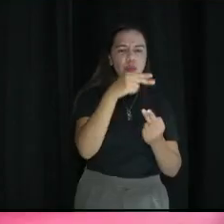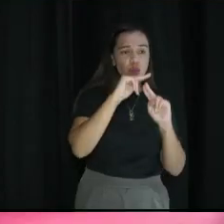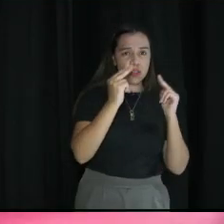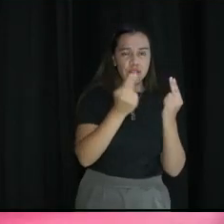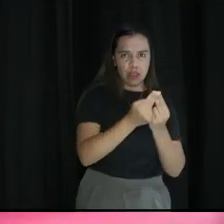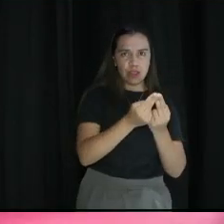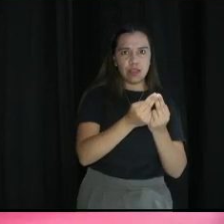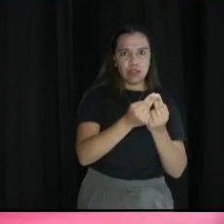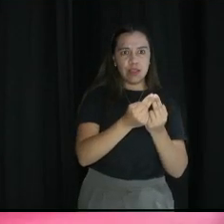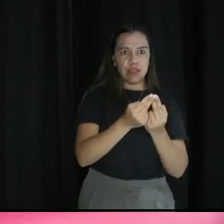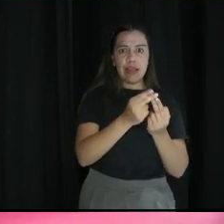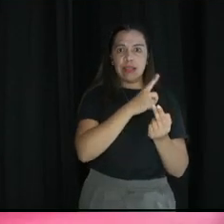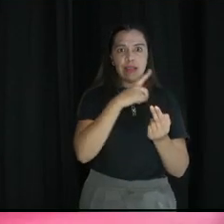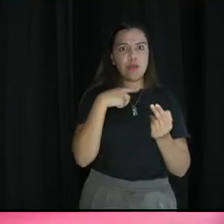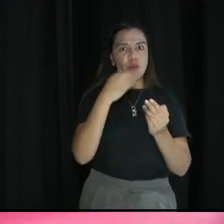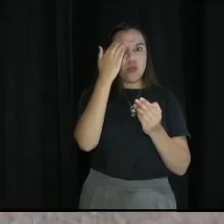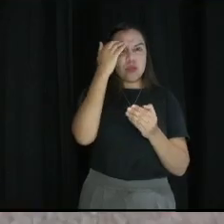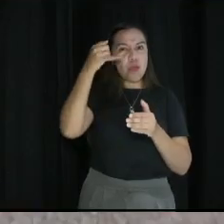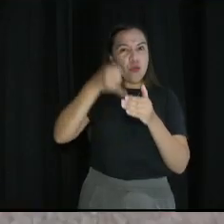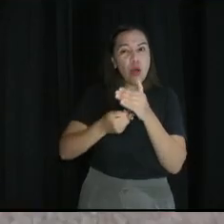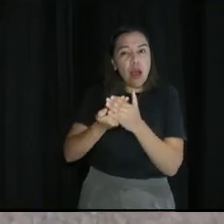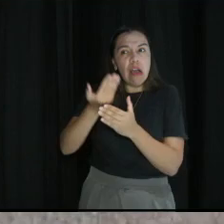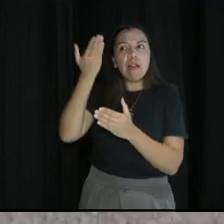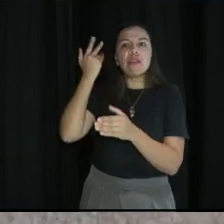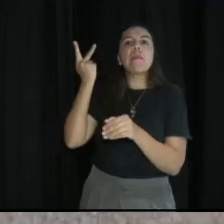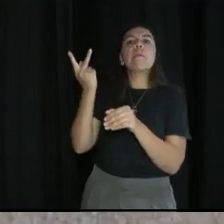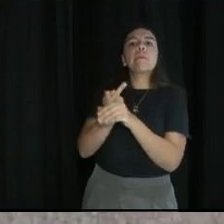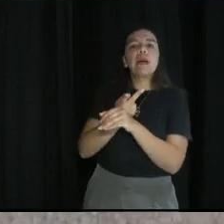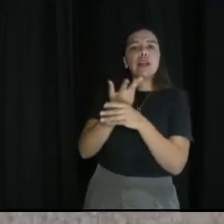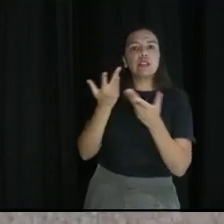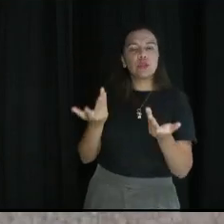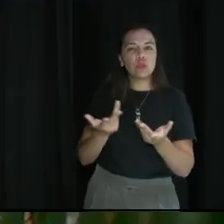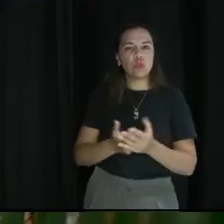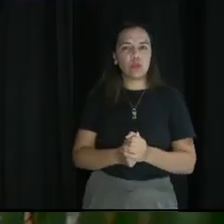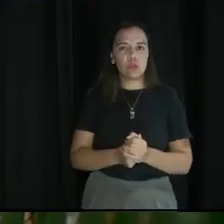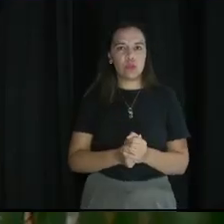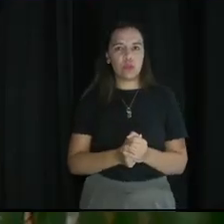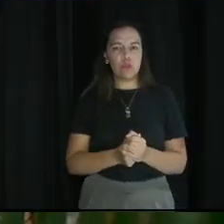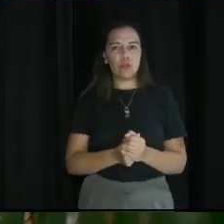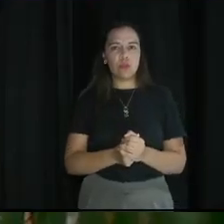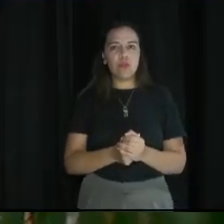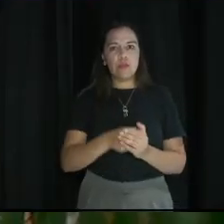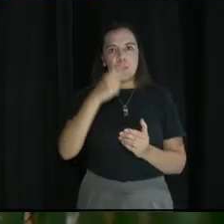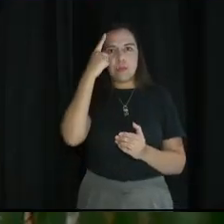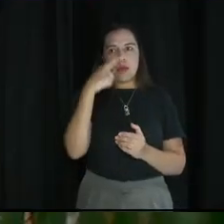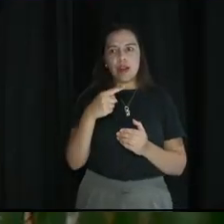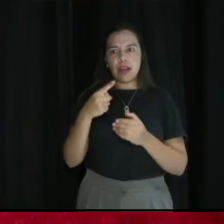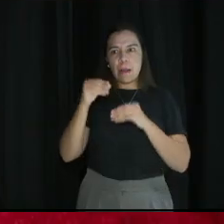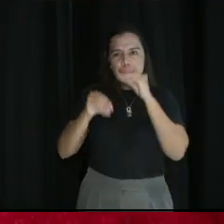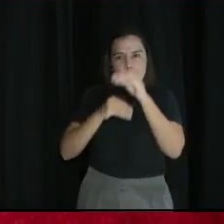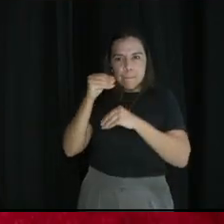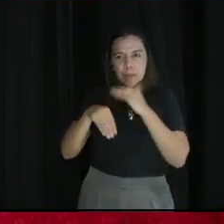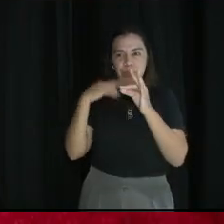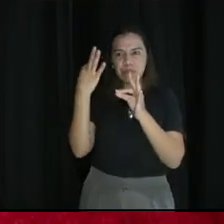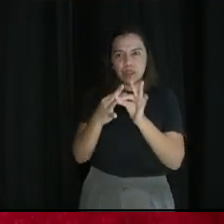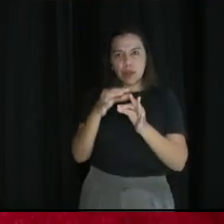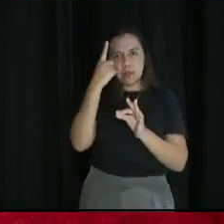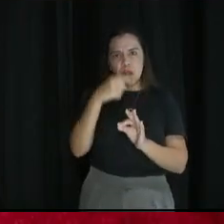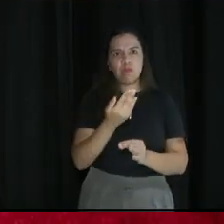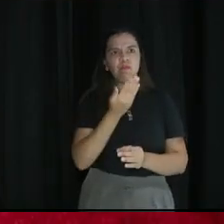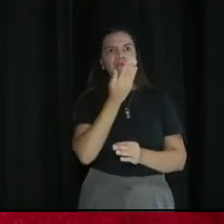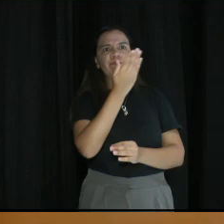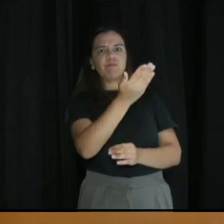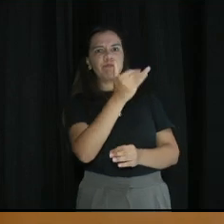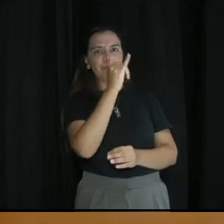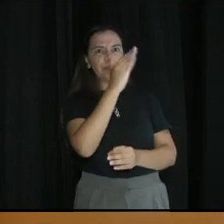orígenes, pues no podemos con seguridad poder solicitar, poder en determinado